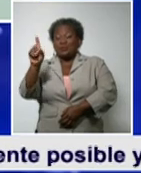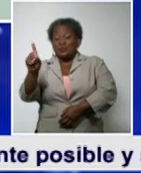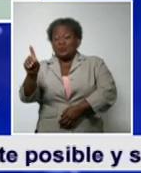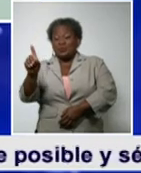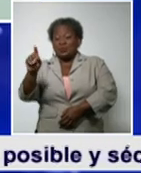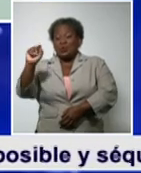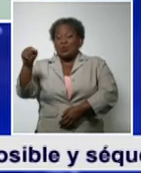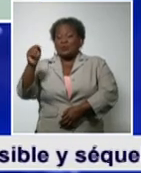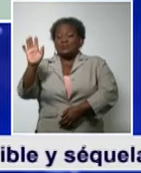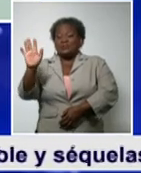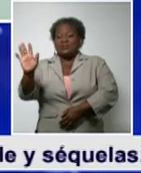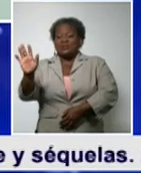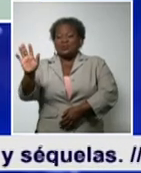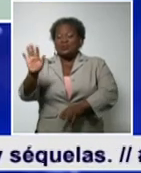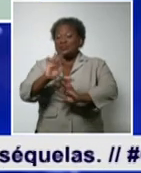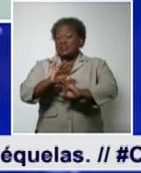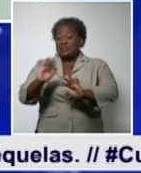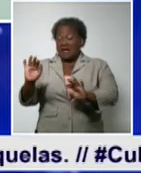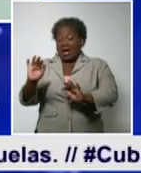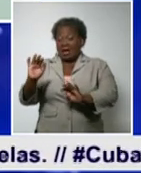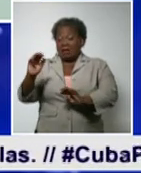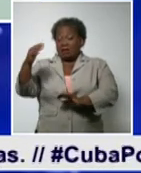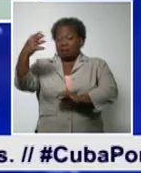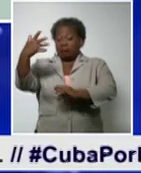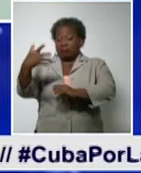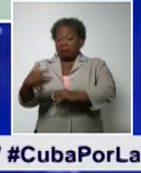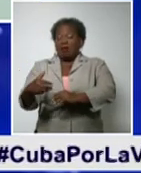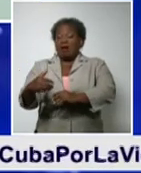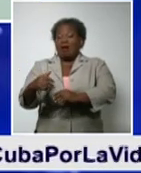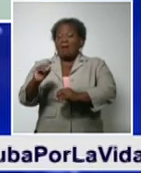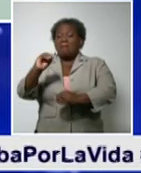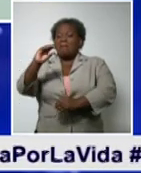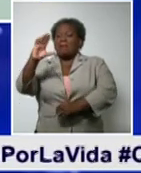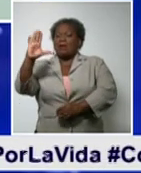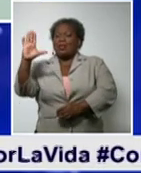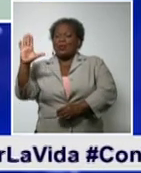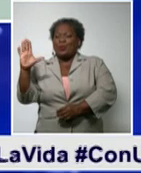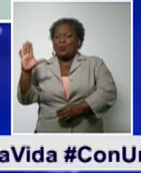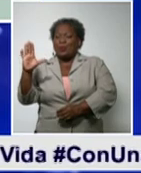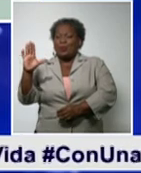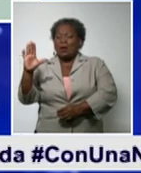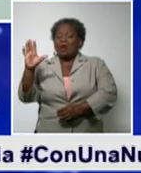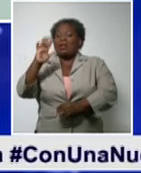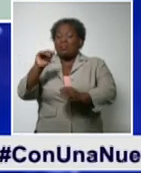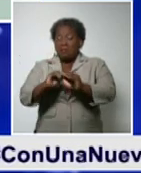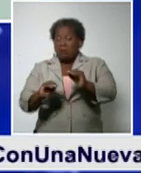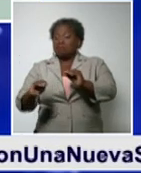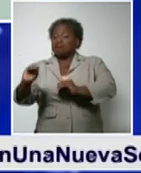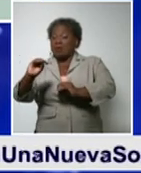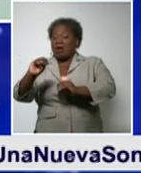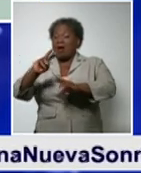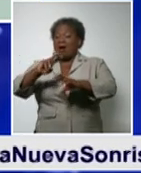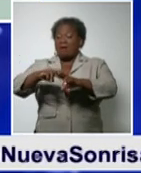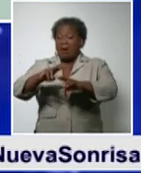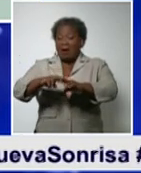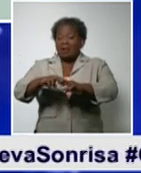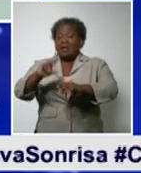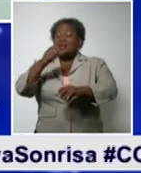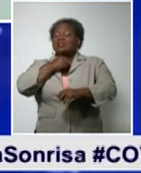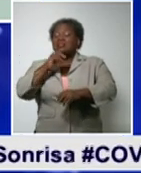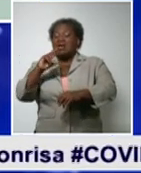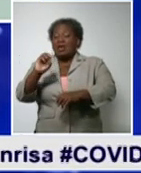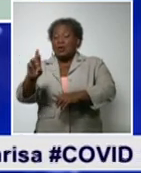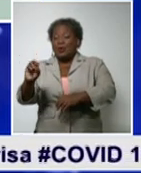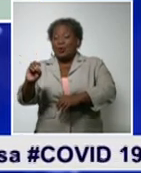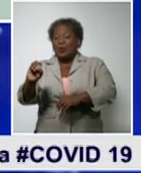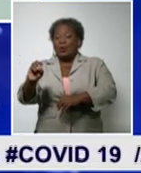461,5. Y ya después Madruga, pero ya viene entonces de nuevo La Habana. Cerro, Regla, está